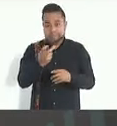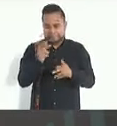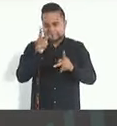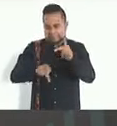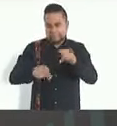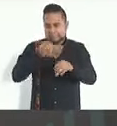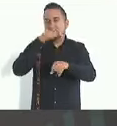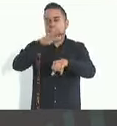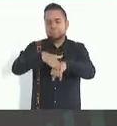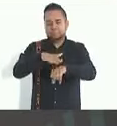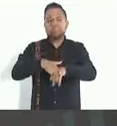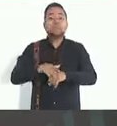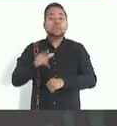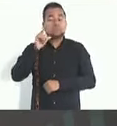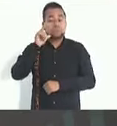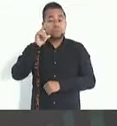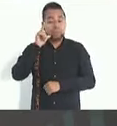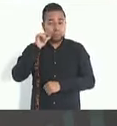vamos a